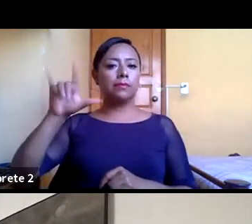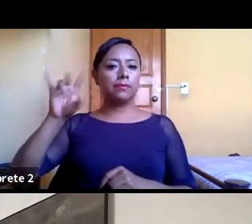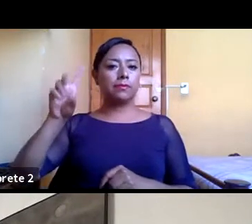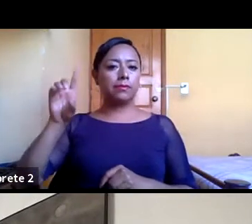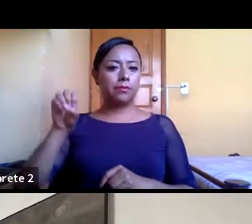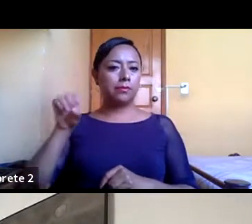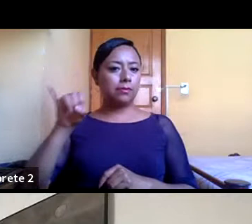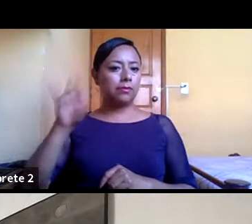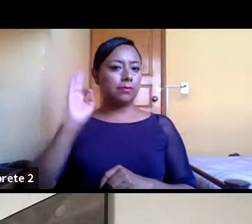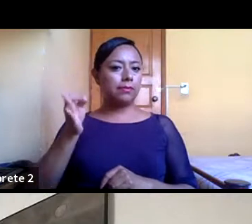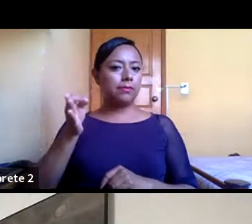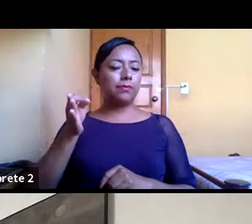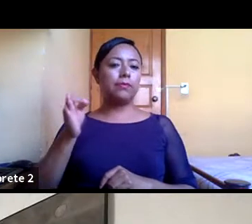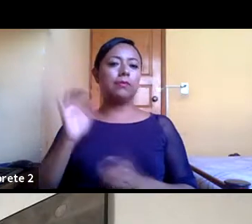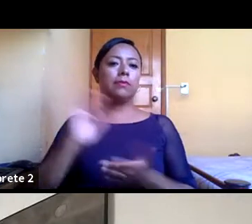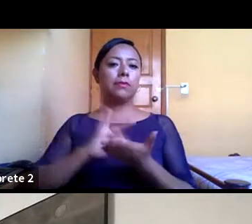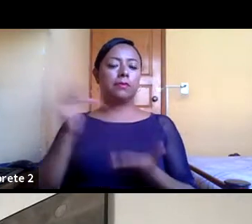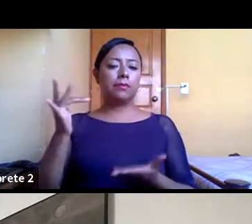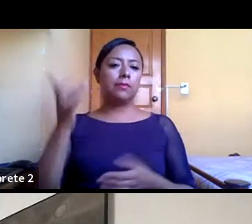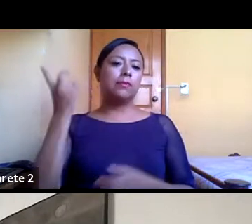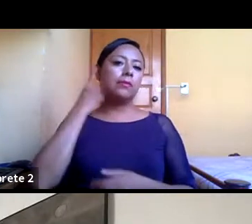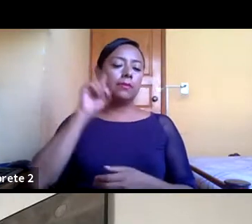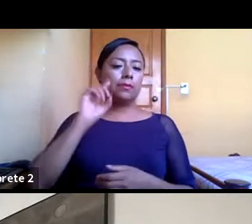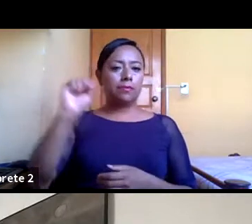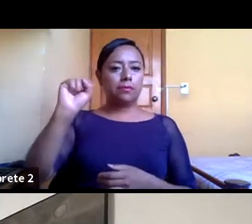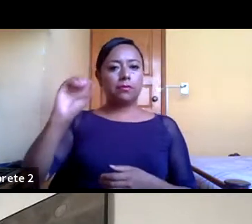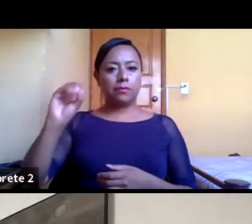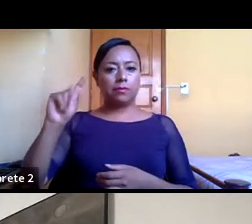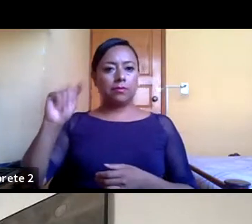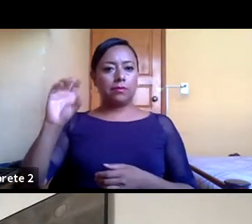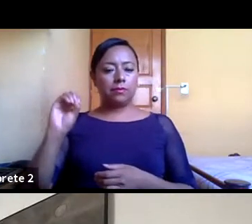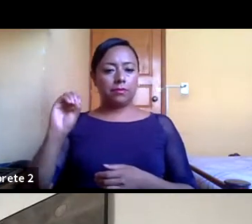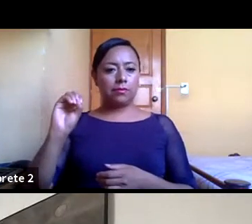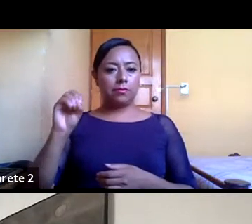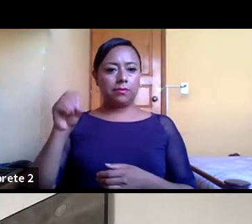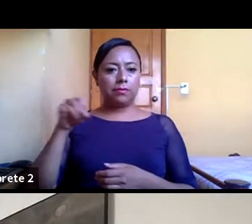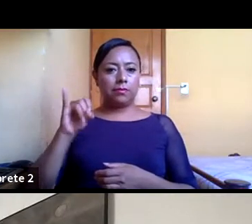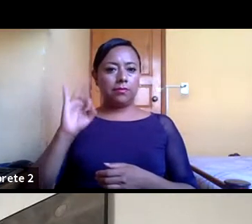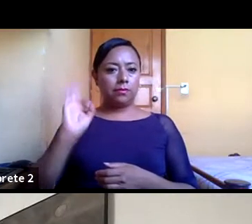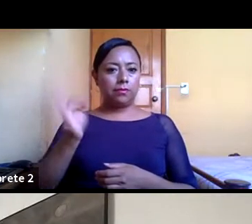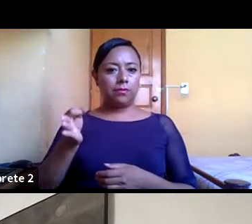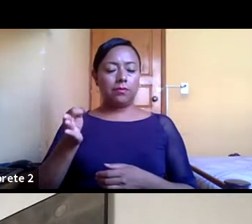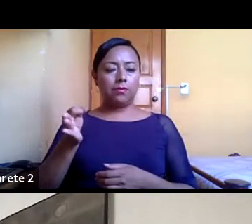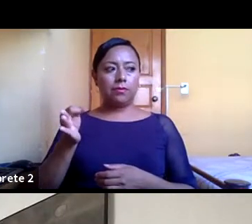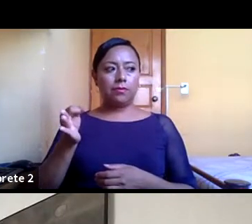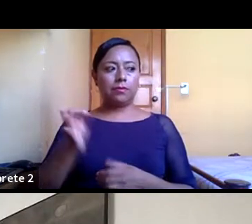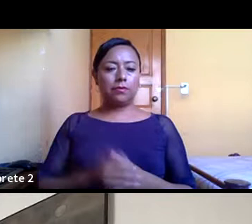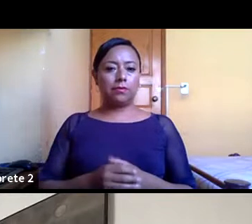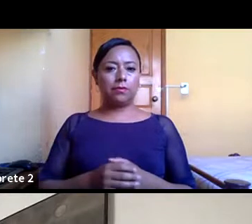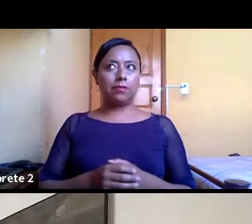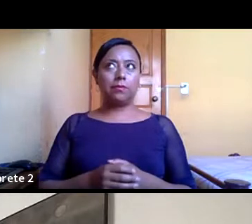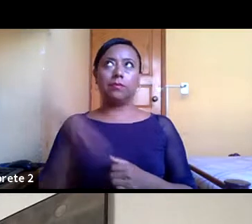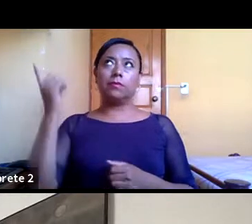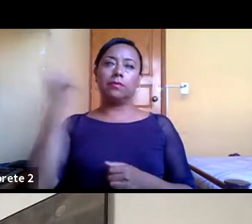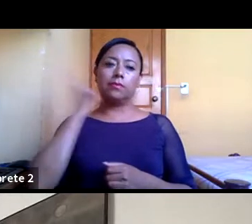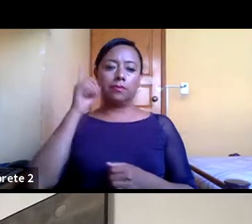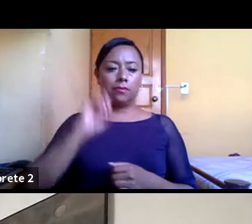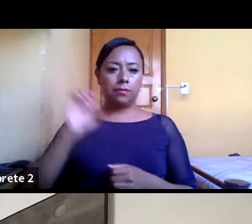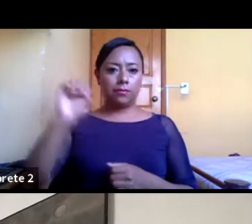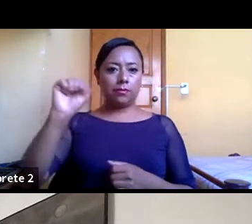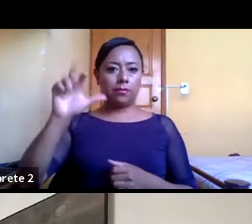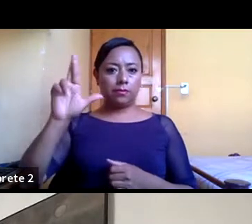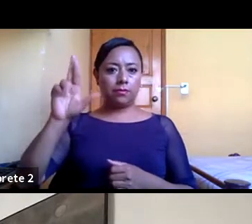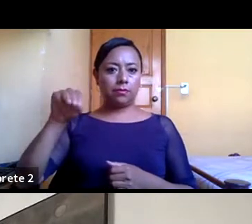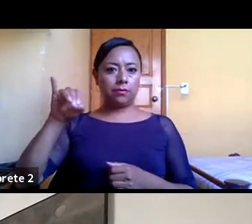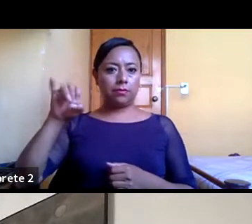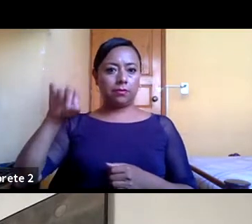favor. Gracias. Diputada Paula Adriana Soto Maldonado. Paula Soto, en pro. Diputada Lilia María